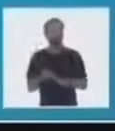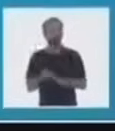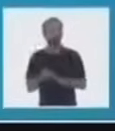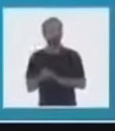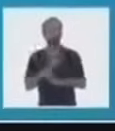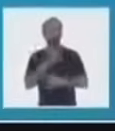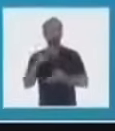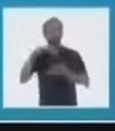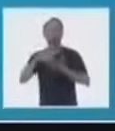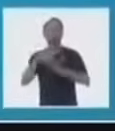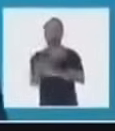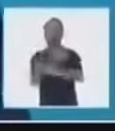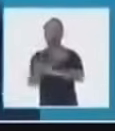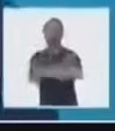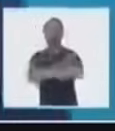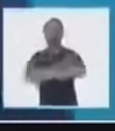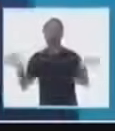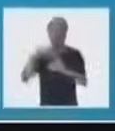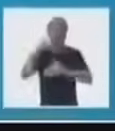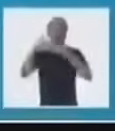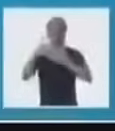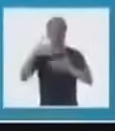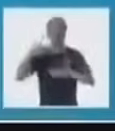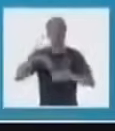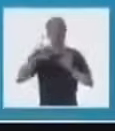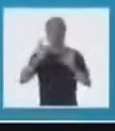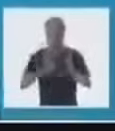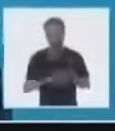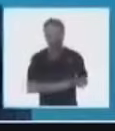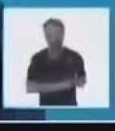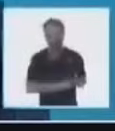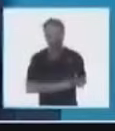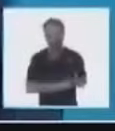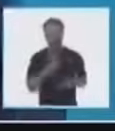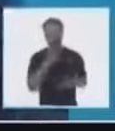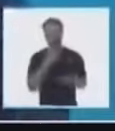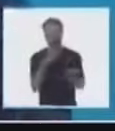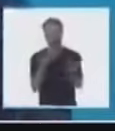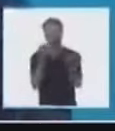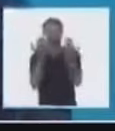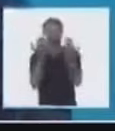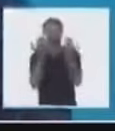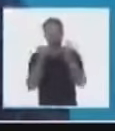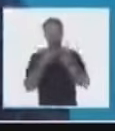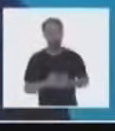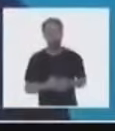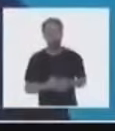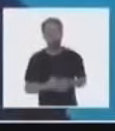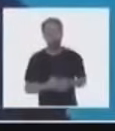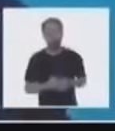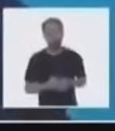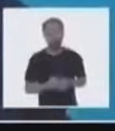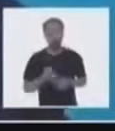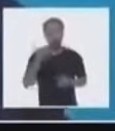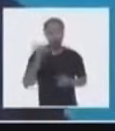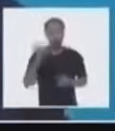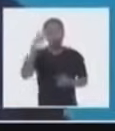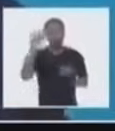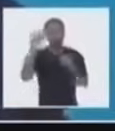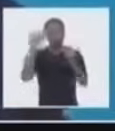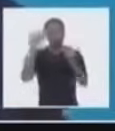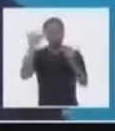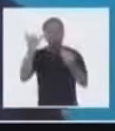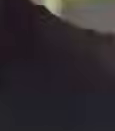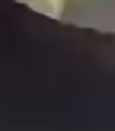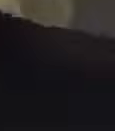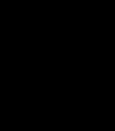saber que nadie le va a resolver los problemas si no se los resuelve saliendo a pelear. Bien. Es categóricamente saliendo así y lo quiero dejar. Vamos a pelearla a la calle, claro.